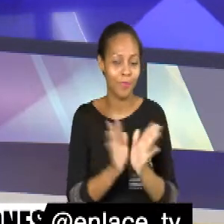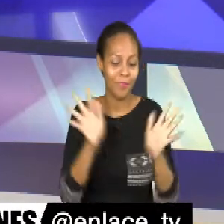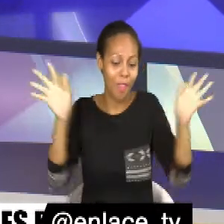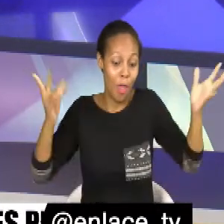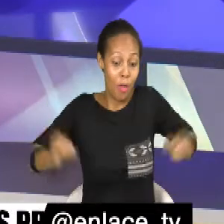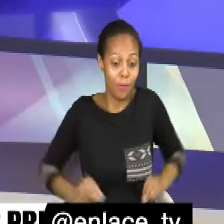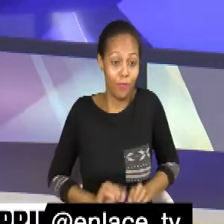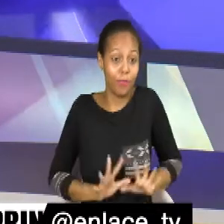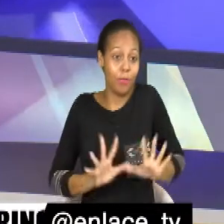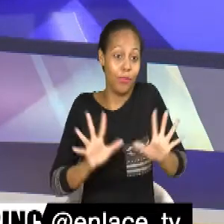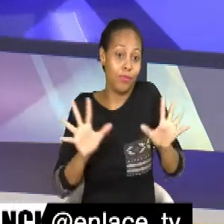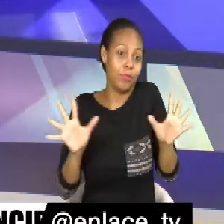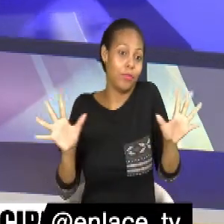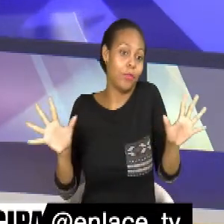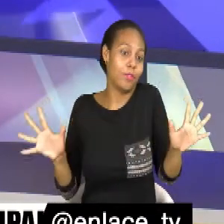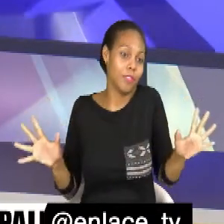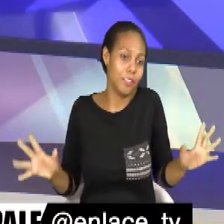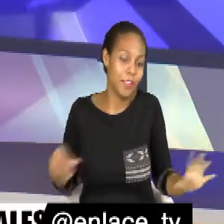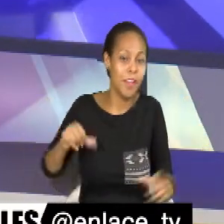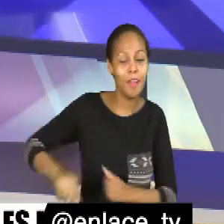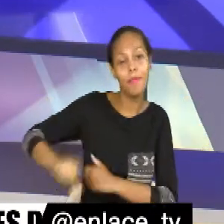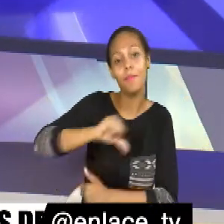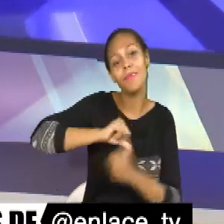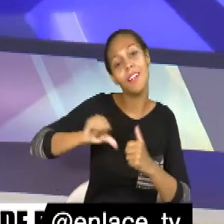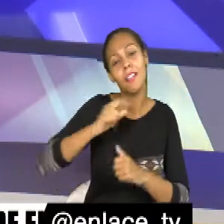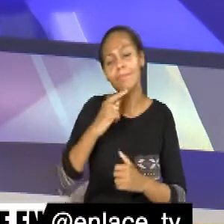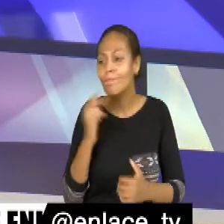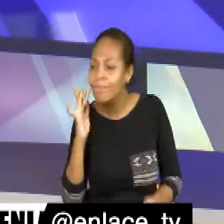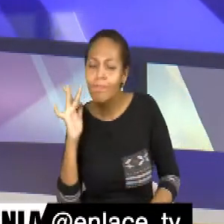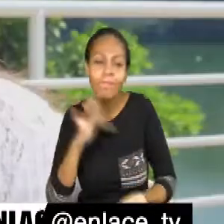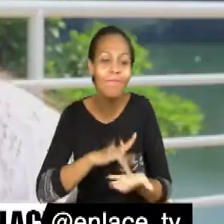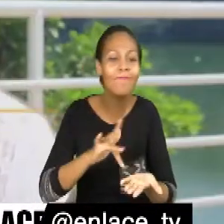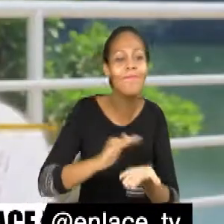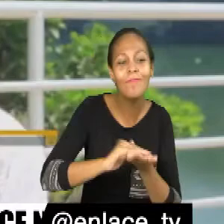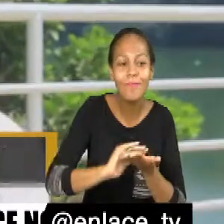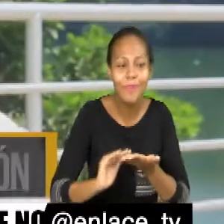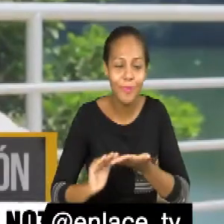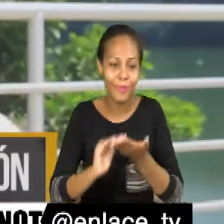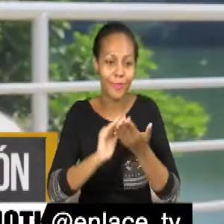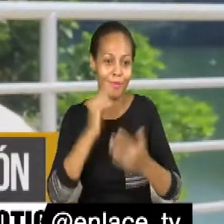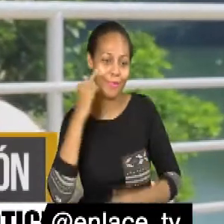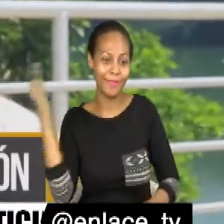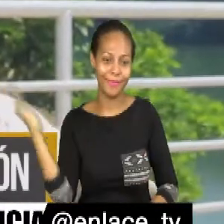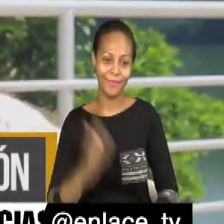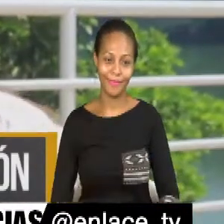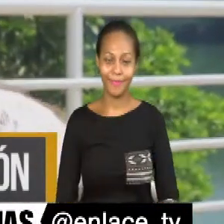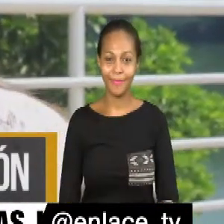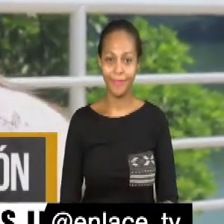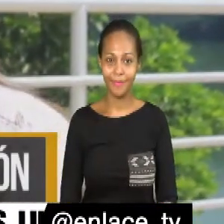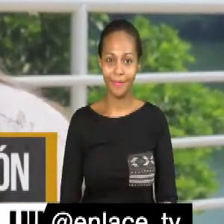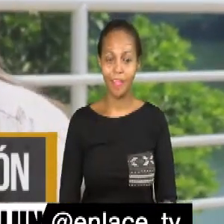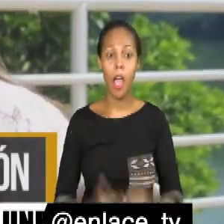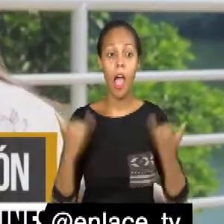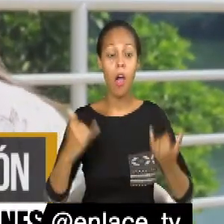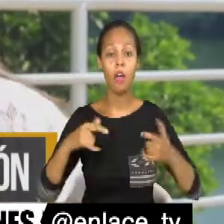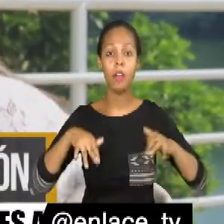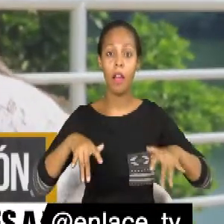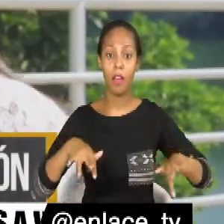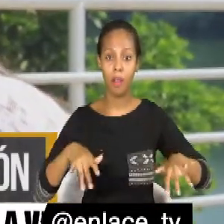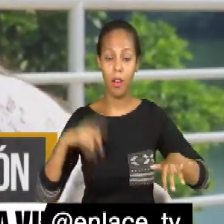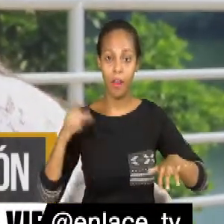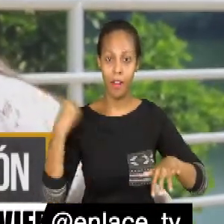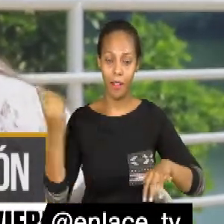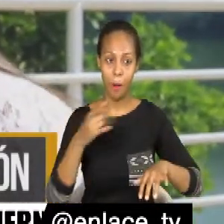lo largo y ancho de este emblemático sitio turístico de la Comuna 1. Estamos con el secretario general Diego Acosta y con funcionarios de